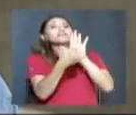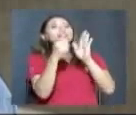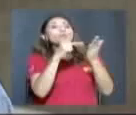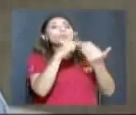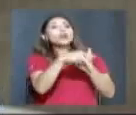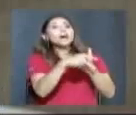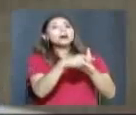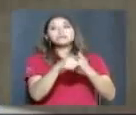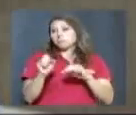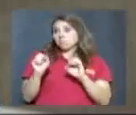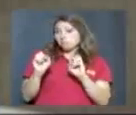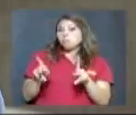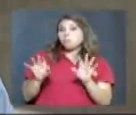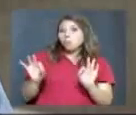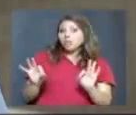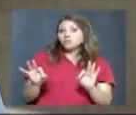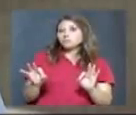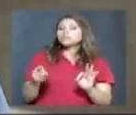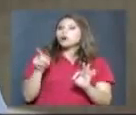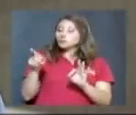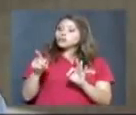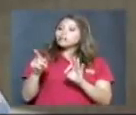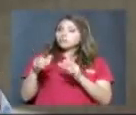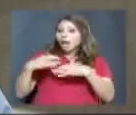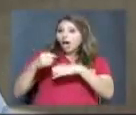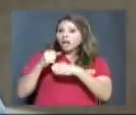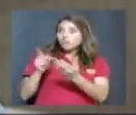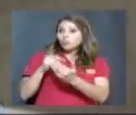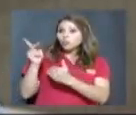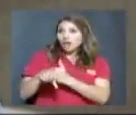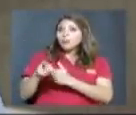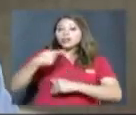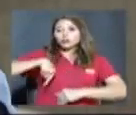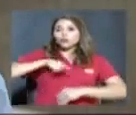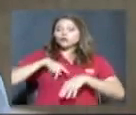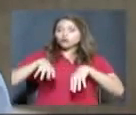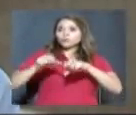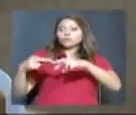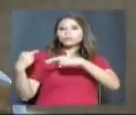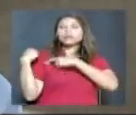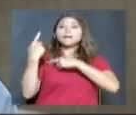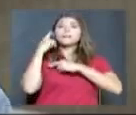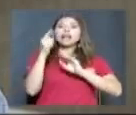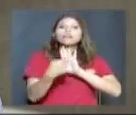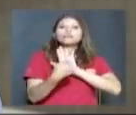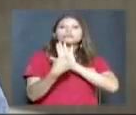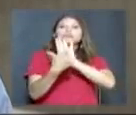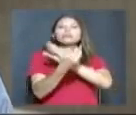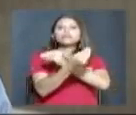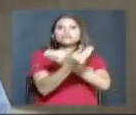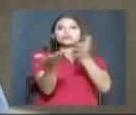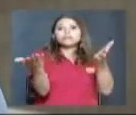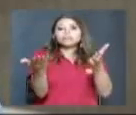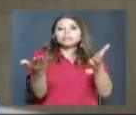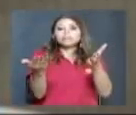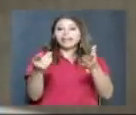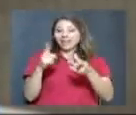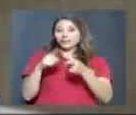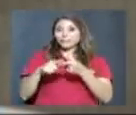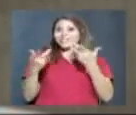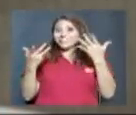programa, se lo transmiten por algún medio, ya sea internet, ya sea alguna conexión punto a punto. No, Germán. Él recibe y transmite. Entonces